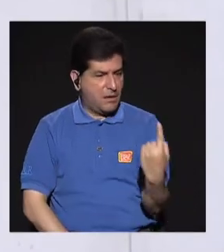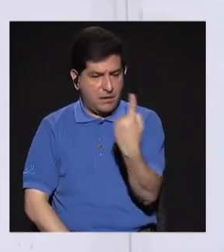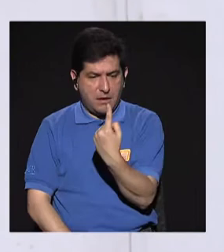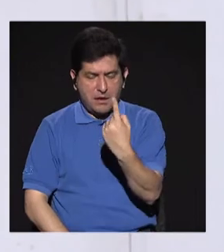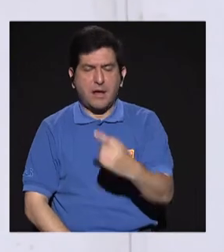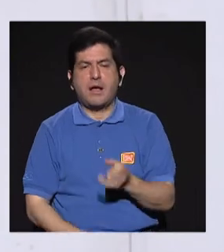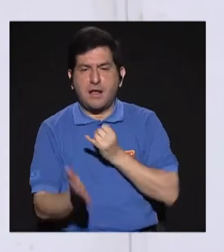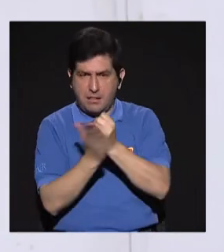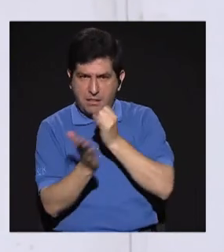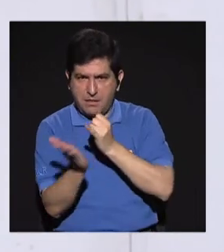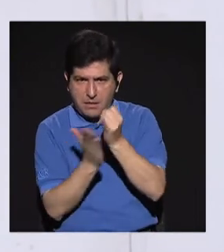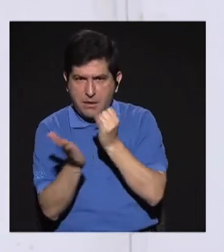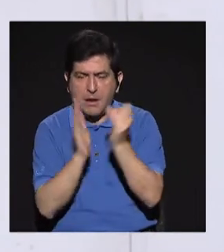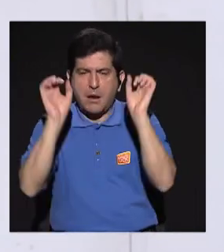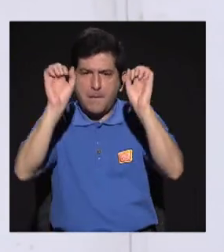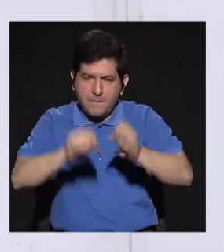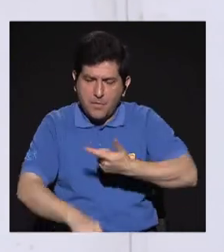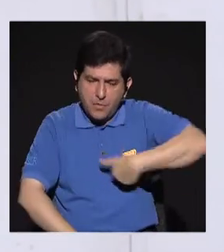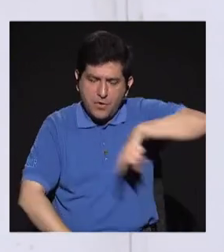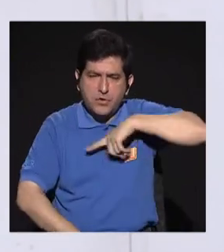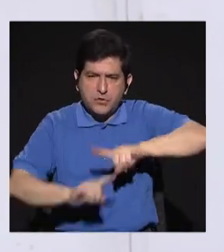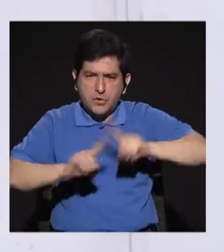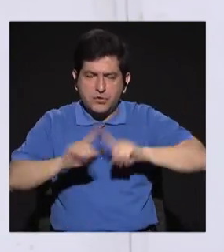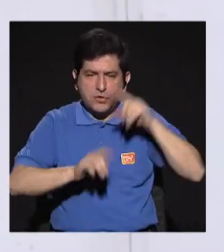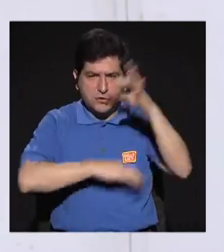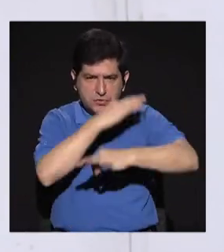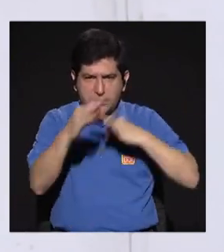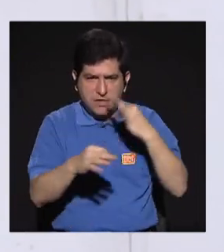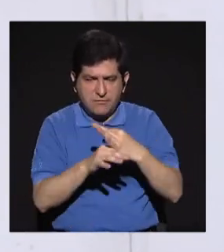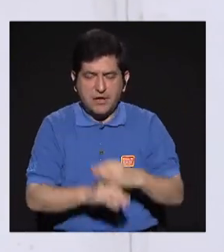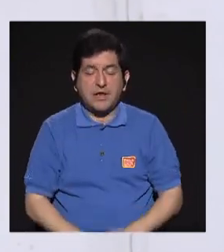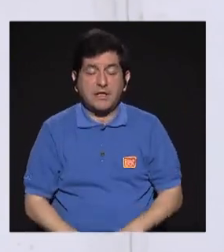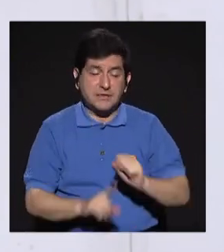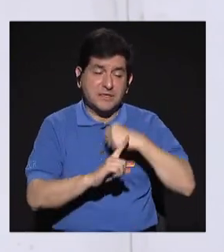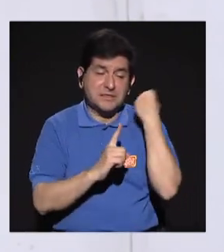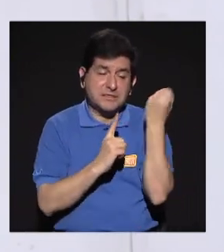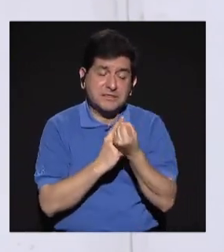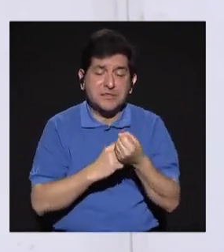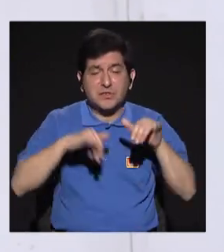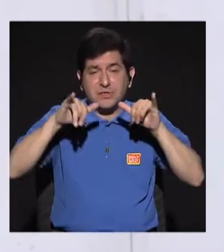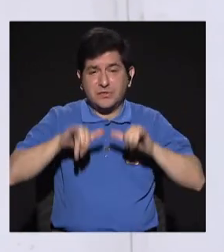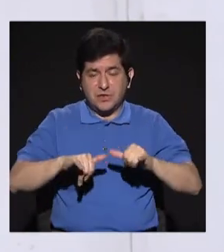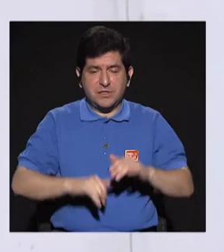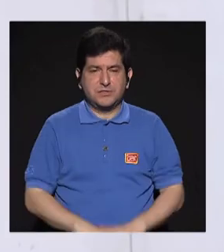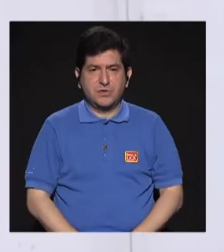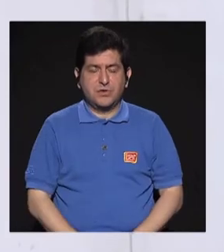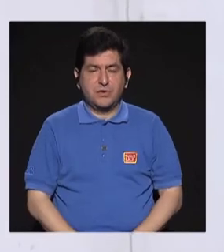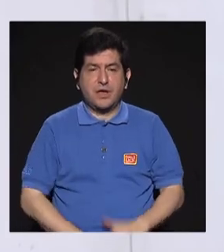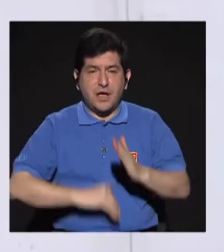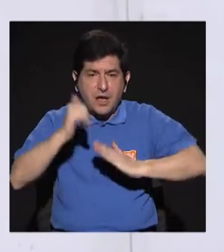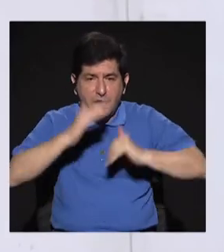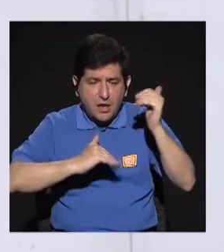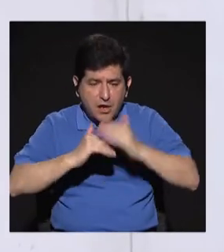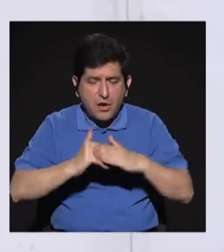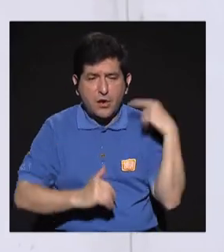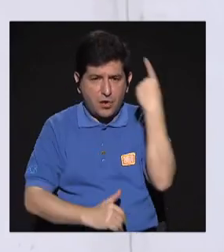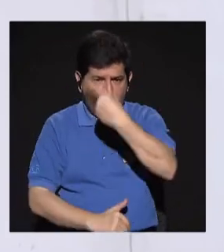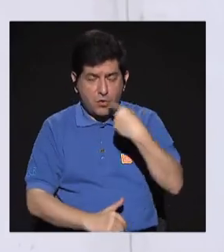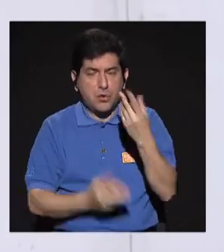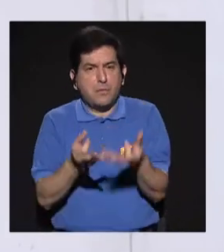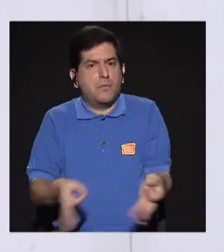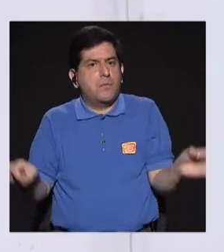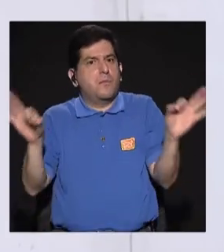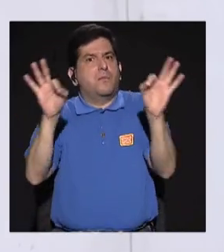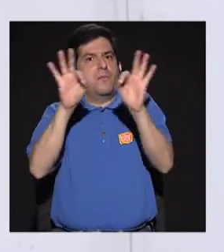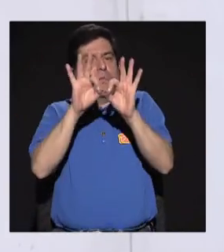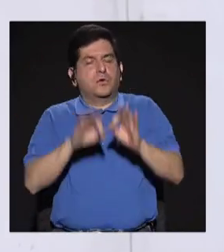cada tipo de investigación pues podemos tener diferentes tipos de conservación en el caso de la reconstrucción facial es